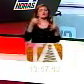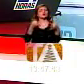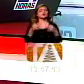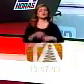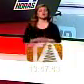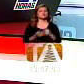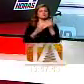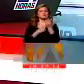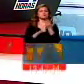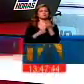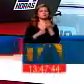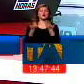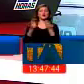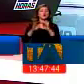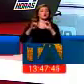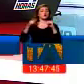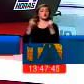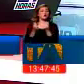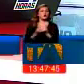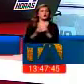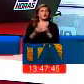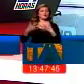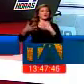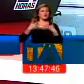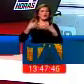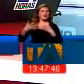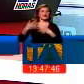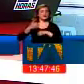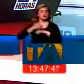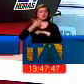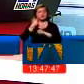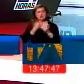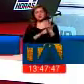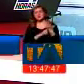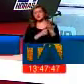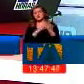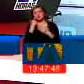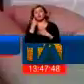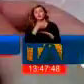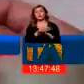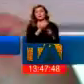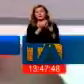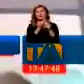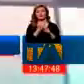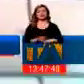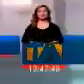caso se analiza en la unidad de transparencia del propio organismo y se esperan las conclusiones.